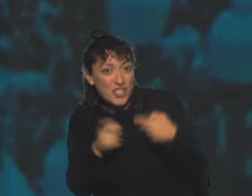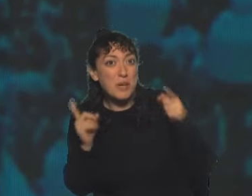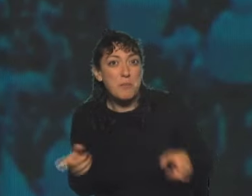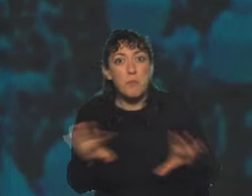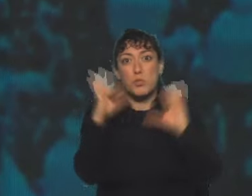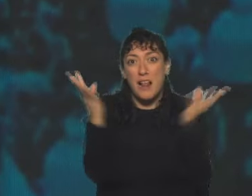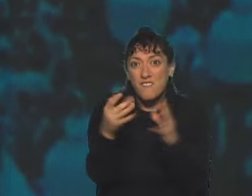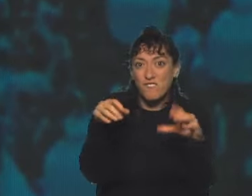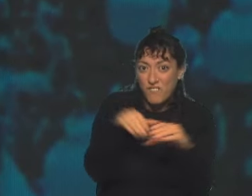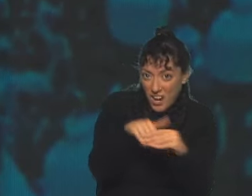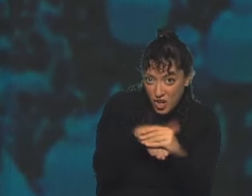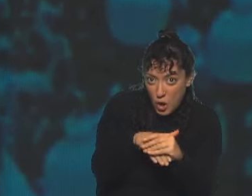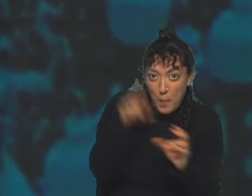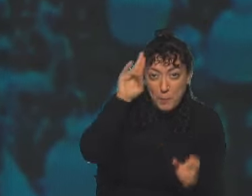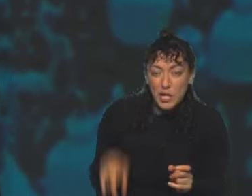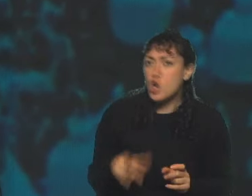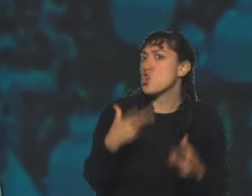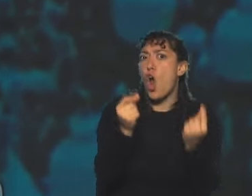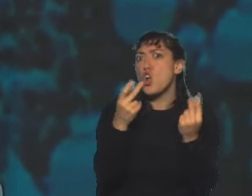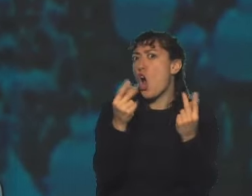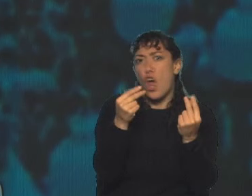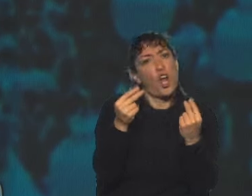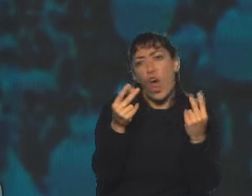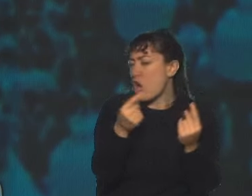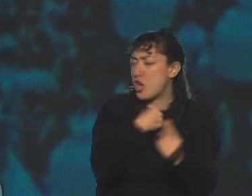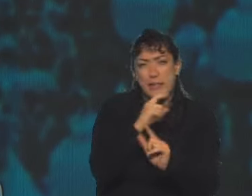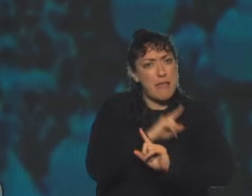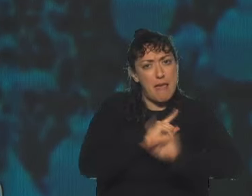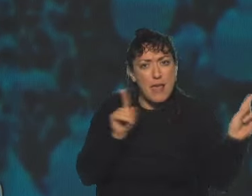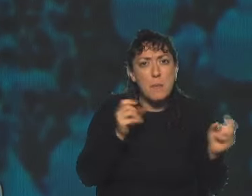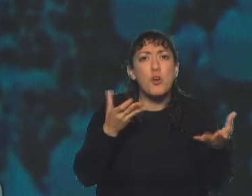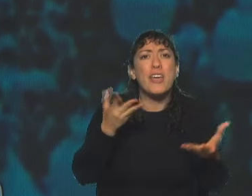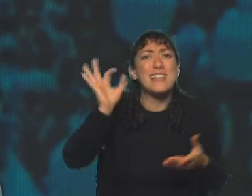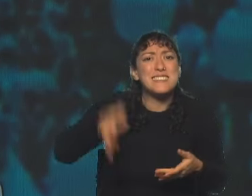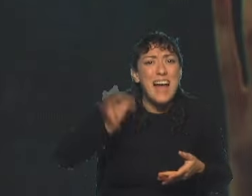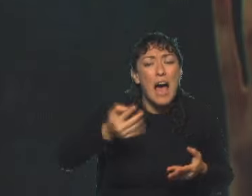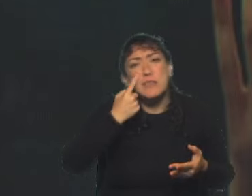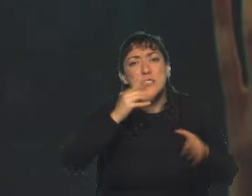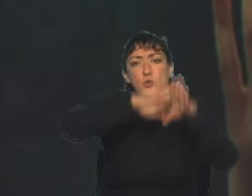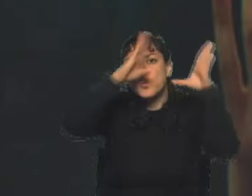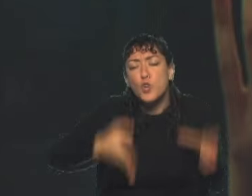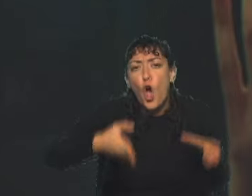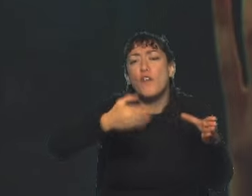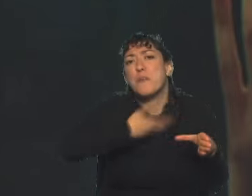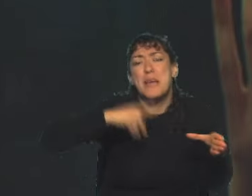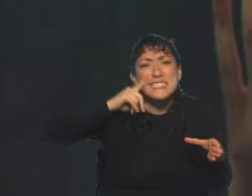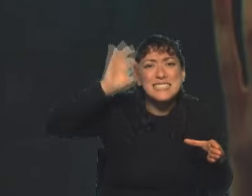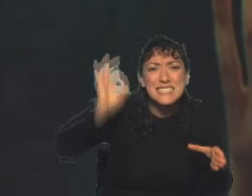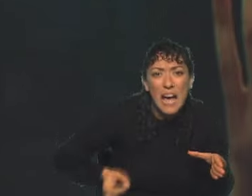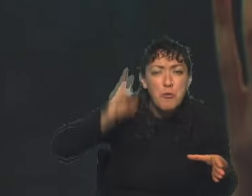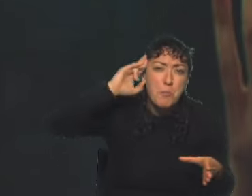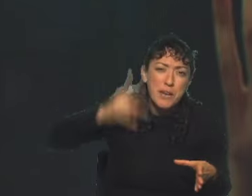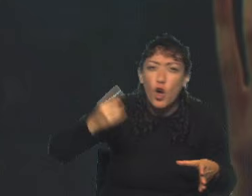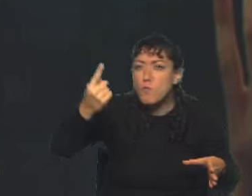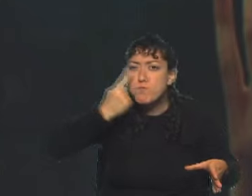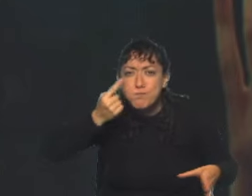Mundial, al que Perón se había negado sistemáticamente porque sabía lo que eran estas instituciones. Entonces dijo... Mirá lo que dice don Alejandro,